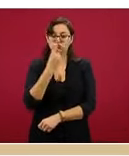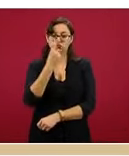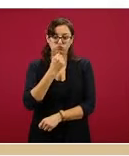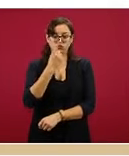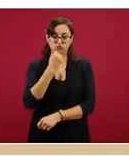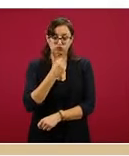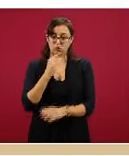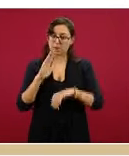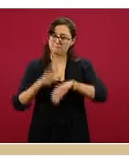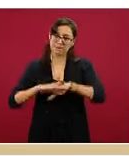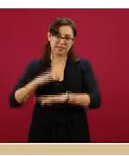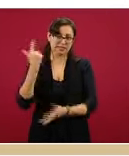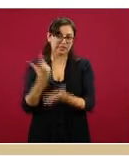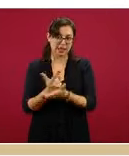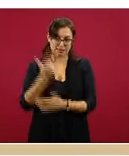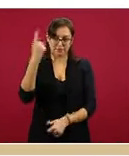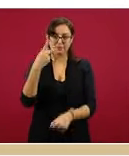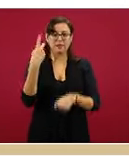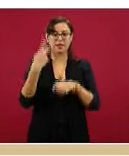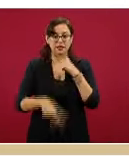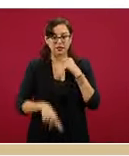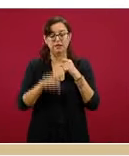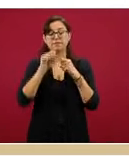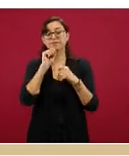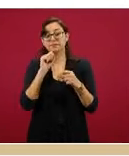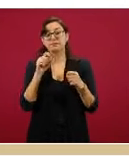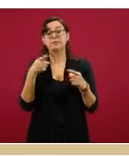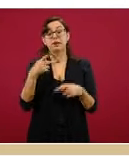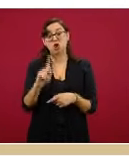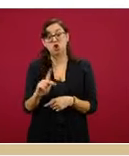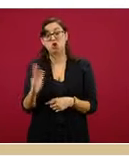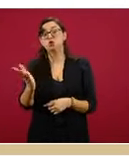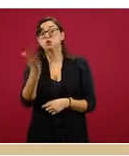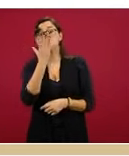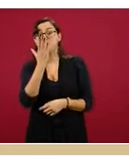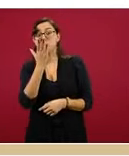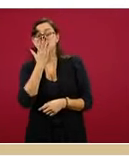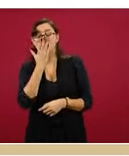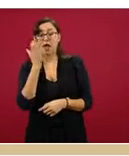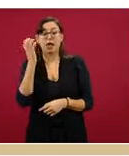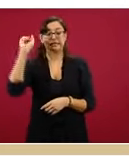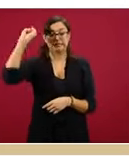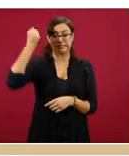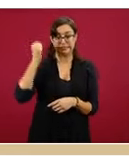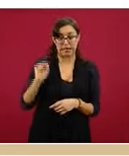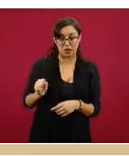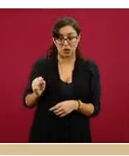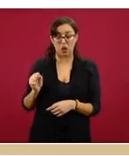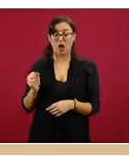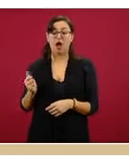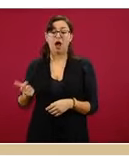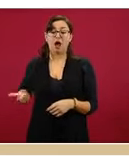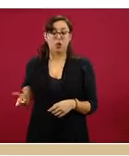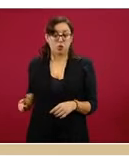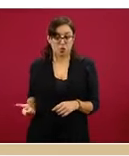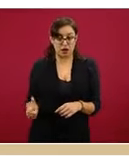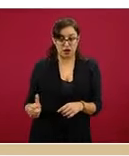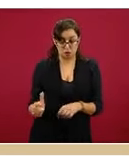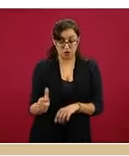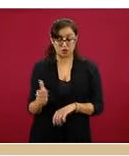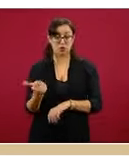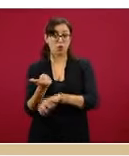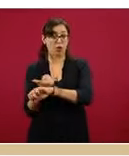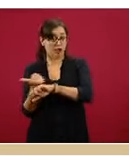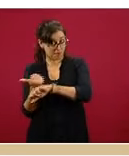rojo, y las entidades de Sonora, de Sinaloa y de Guanajuato, que estaban en riesgos medios, es decir,